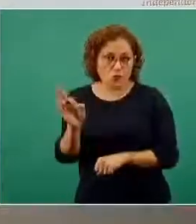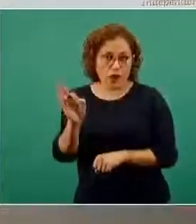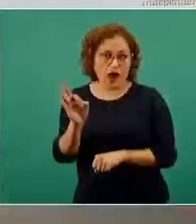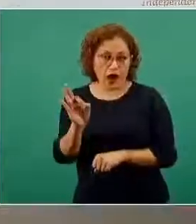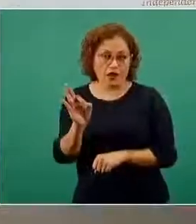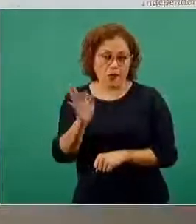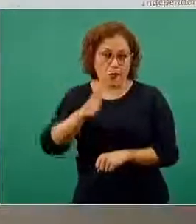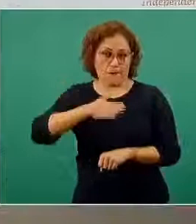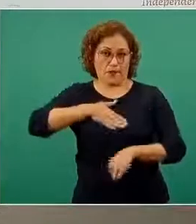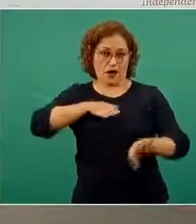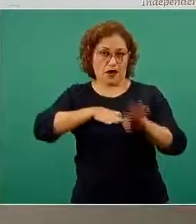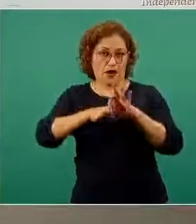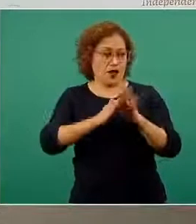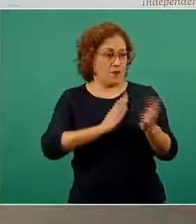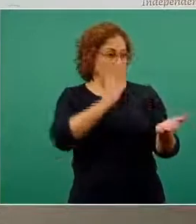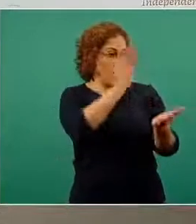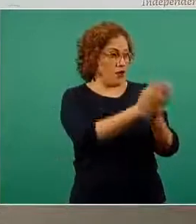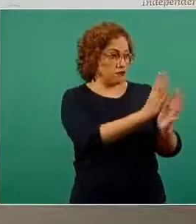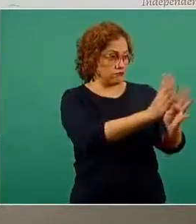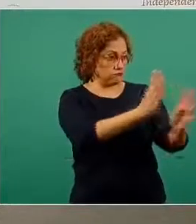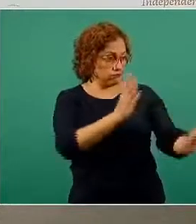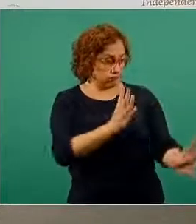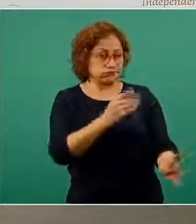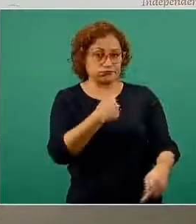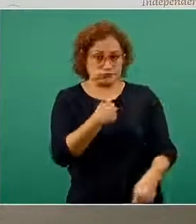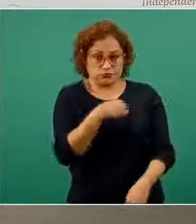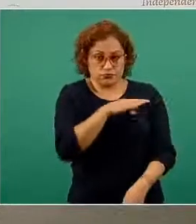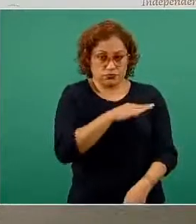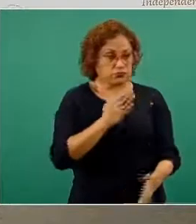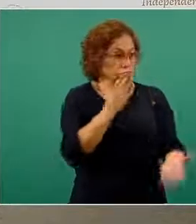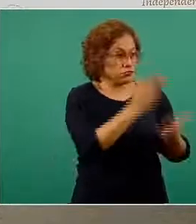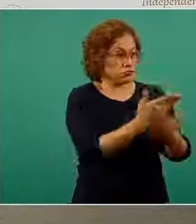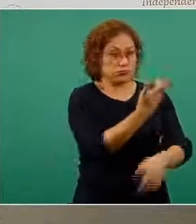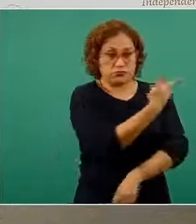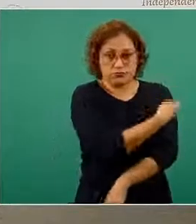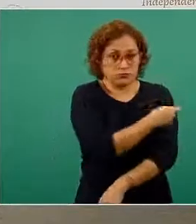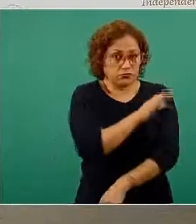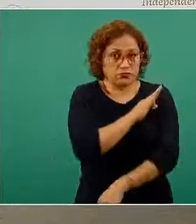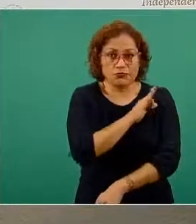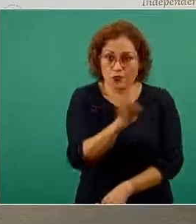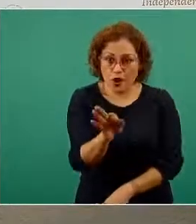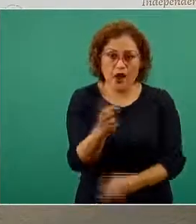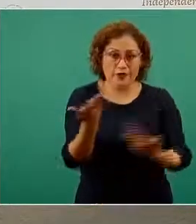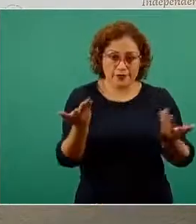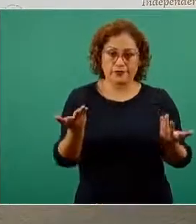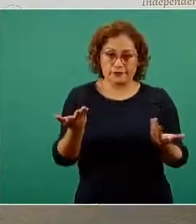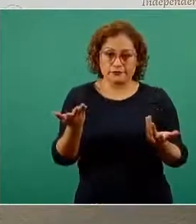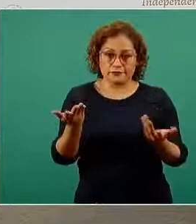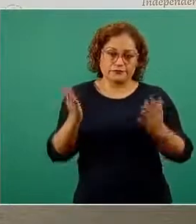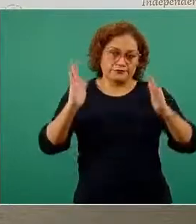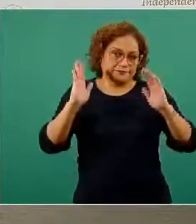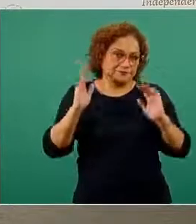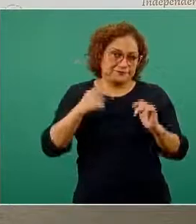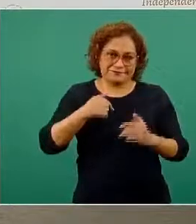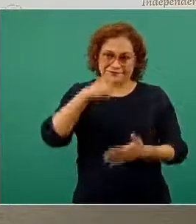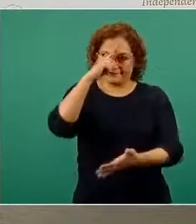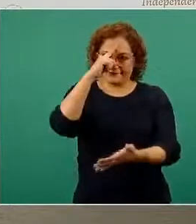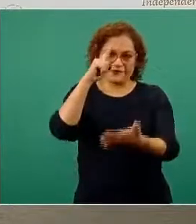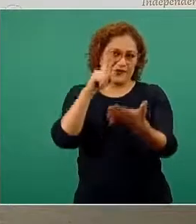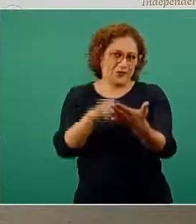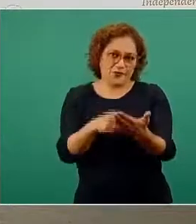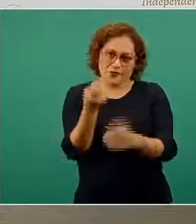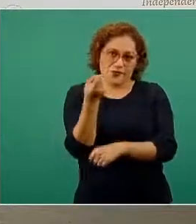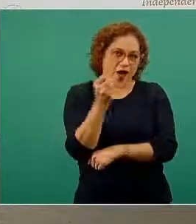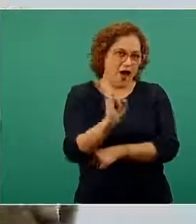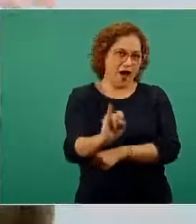vacuna por edad a que llegue. Entonces yo creo que va a haber de todo. Lo que sí es